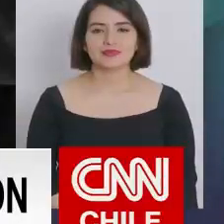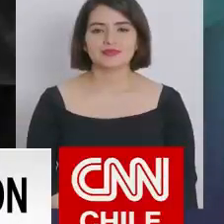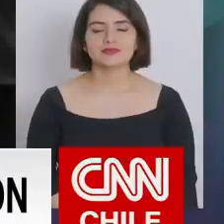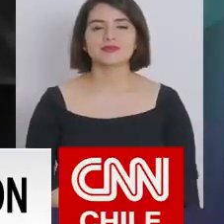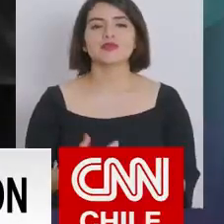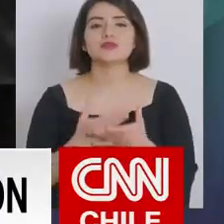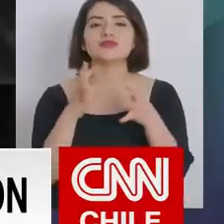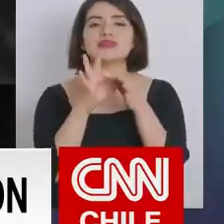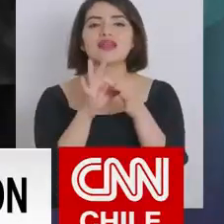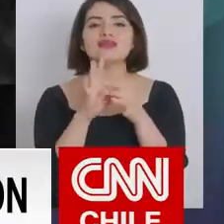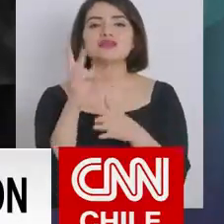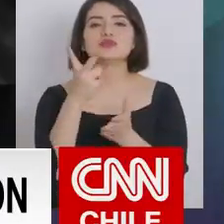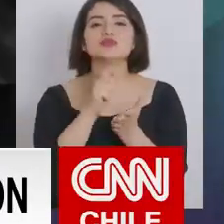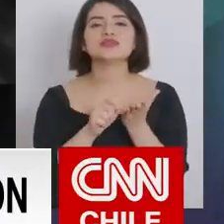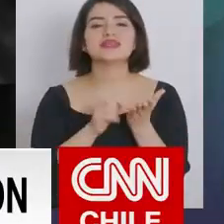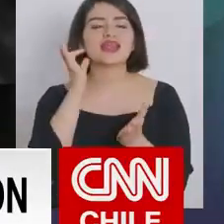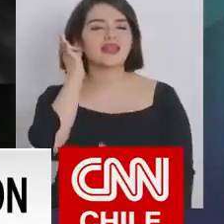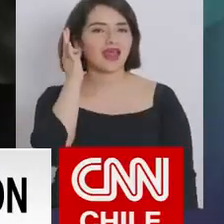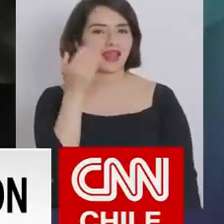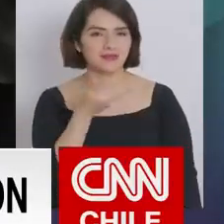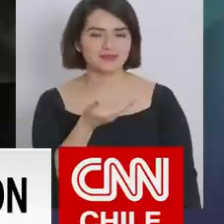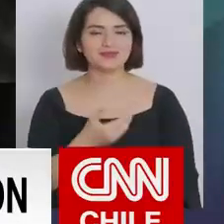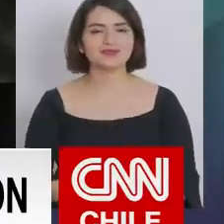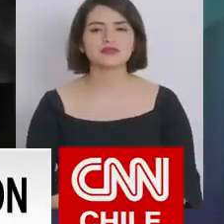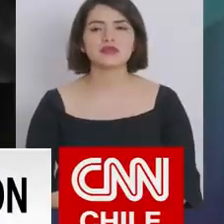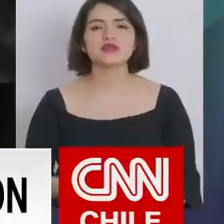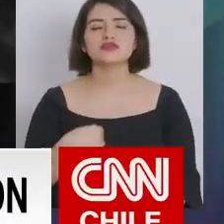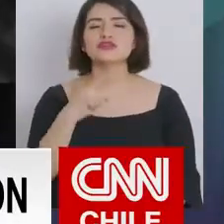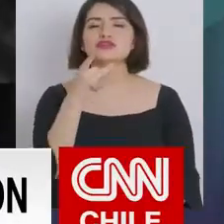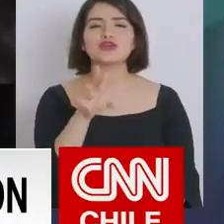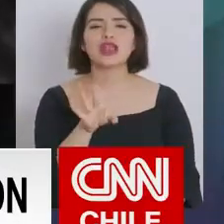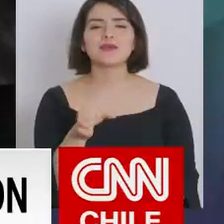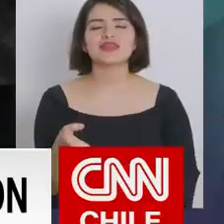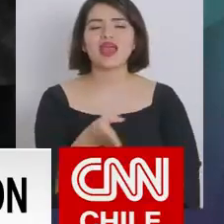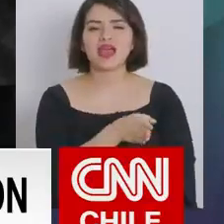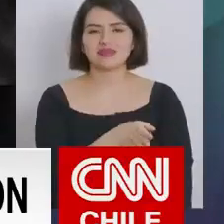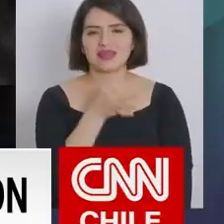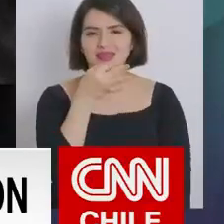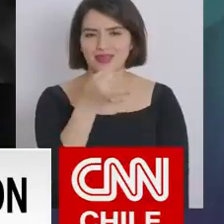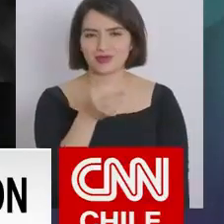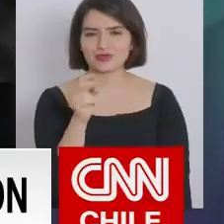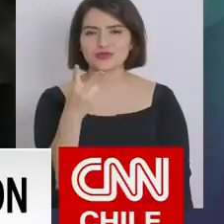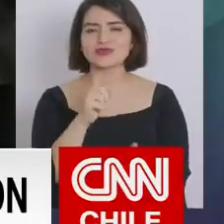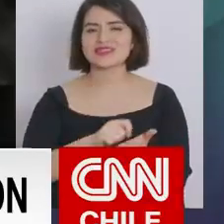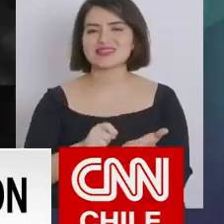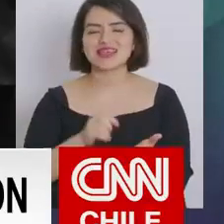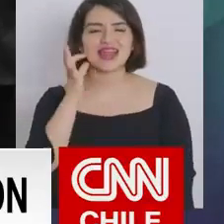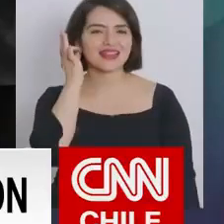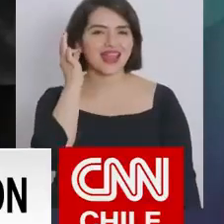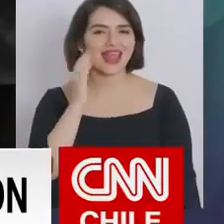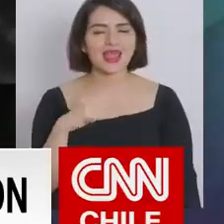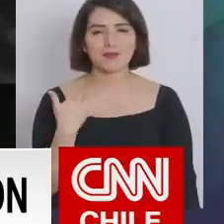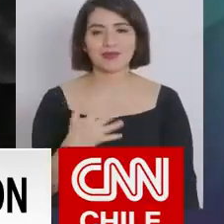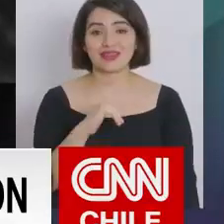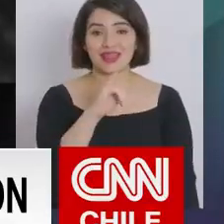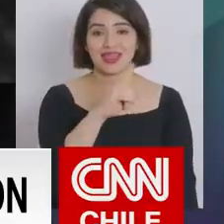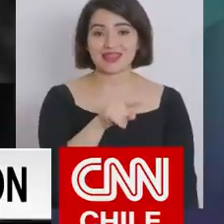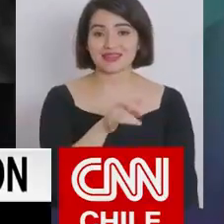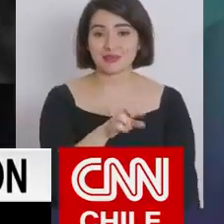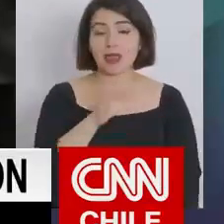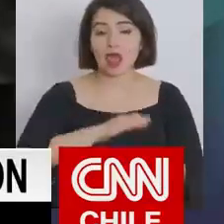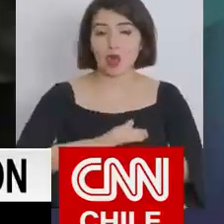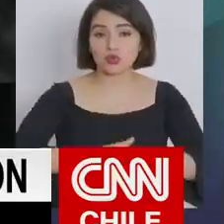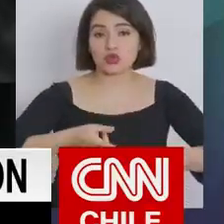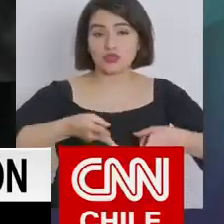Muchas gracias, subsecretaria. Yo solo quiero agregar una cosa de antes que dijo la subsecretaria, que es muy importante. El ISP autorizó el